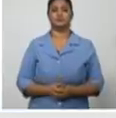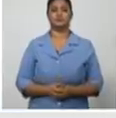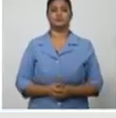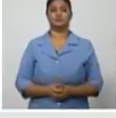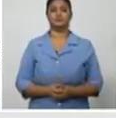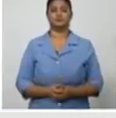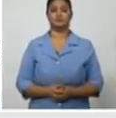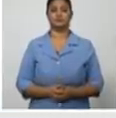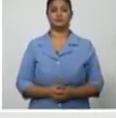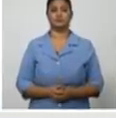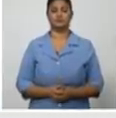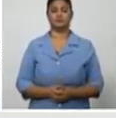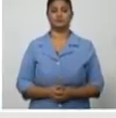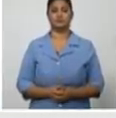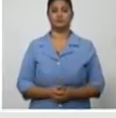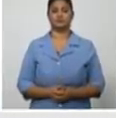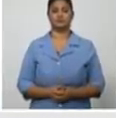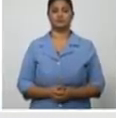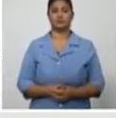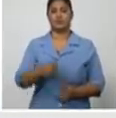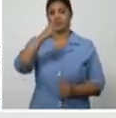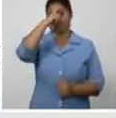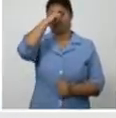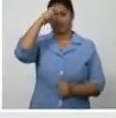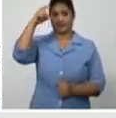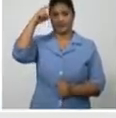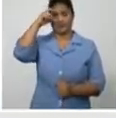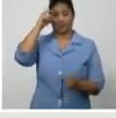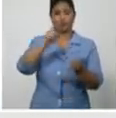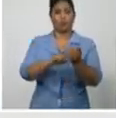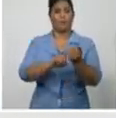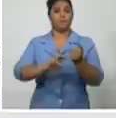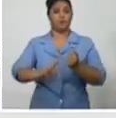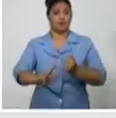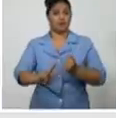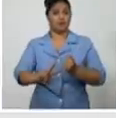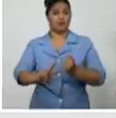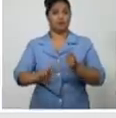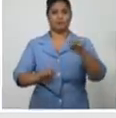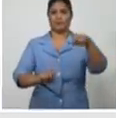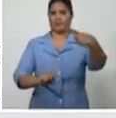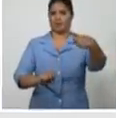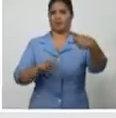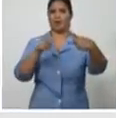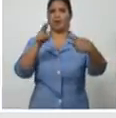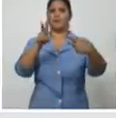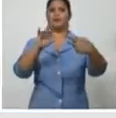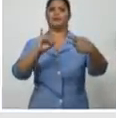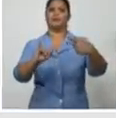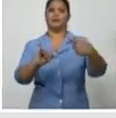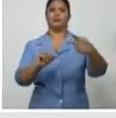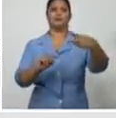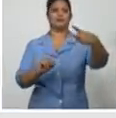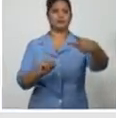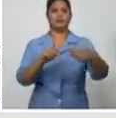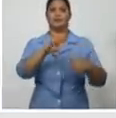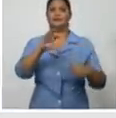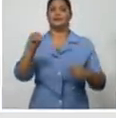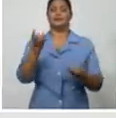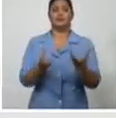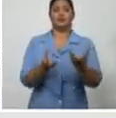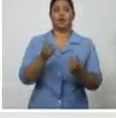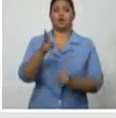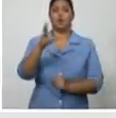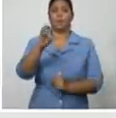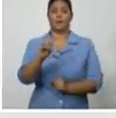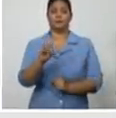realmente Santi Espíritu con el mayor número, 26, le sigue Cienfuegos con 20, Villa Clara y Ciego Ávila con